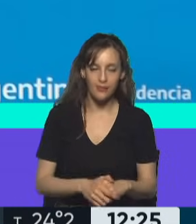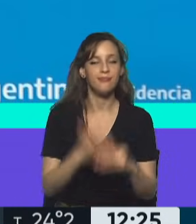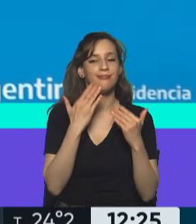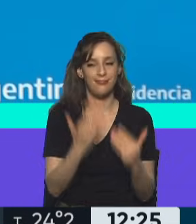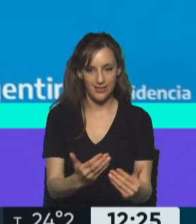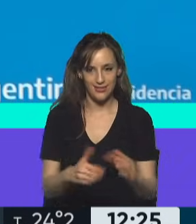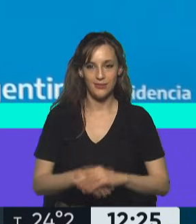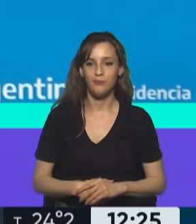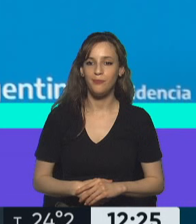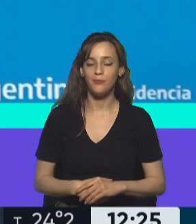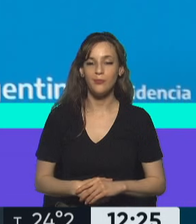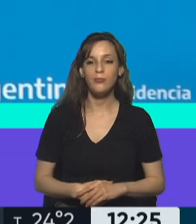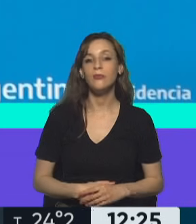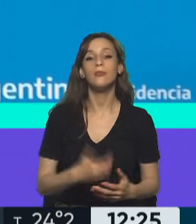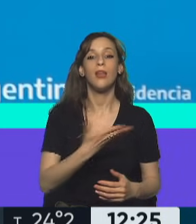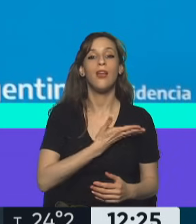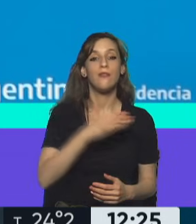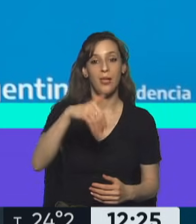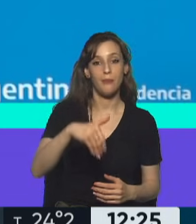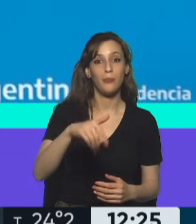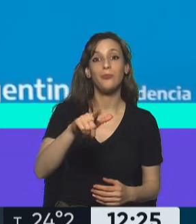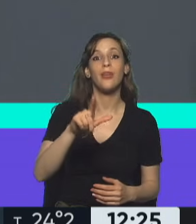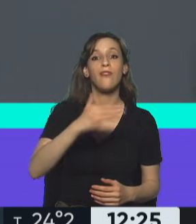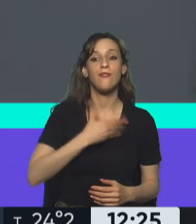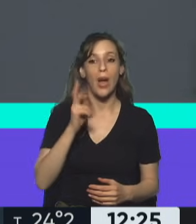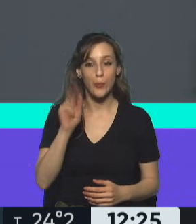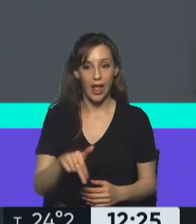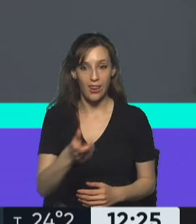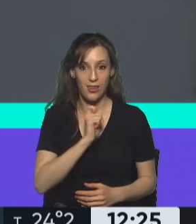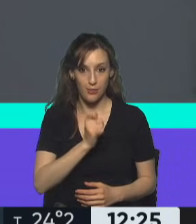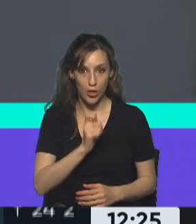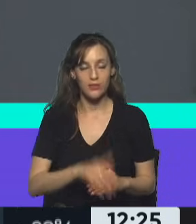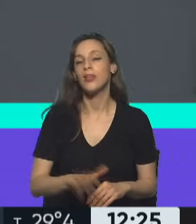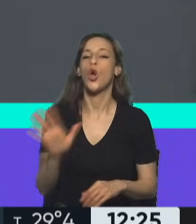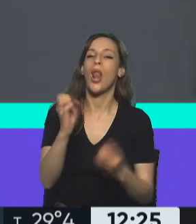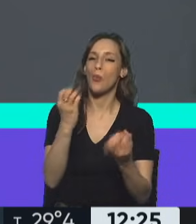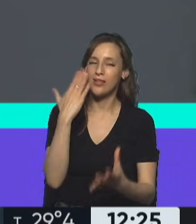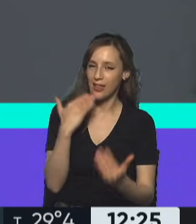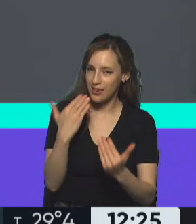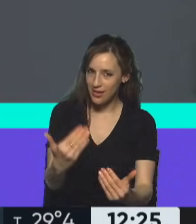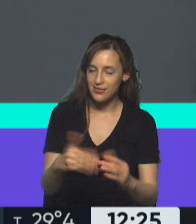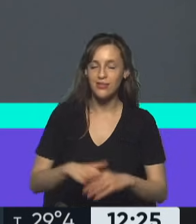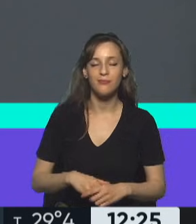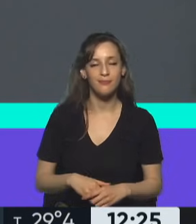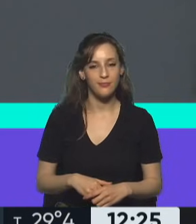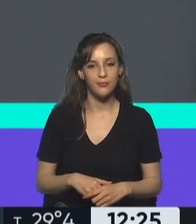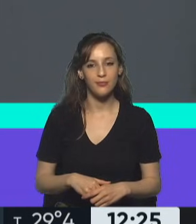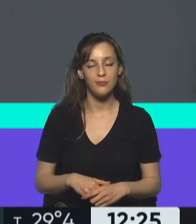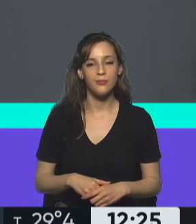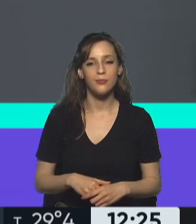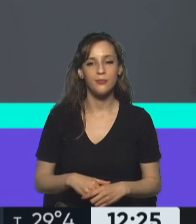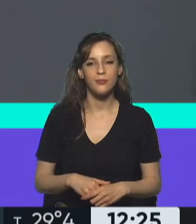Gracias. FM La Patriada, Fabián. ¿Qué tal? Buenas tardes. Gracias, Gabriela. Bueno, consultar la